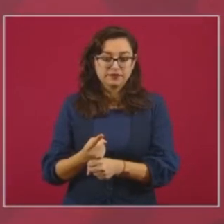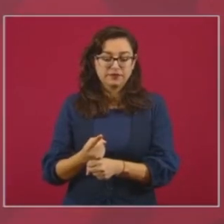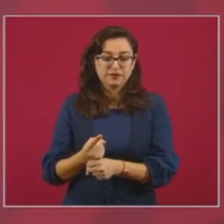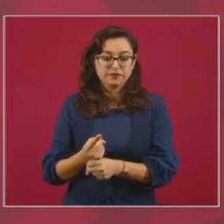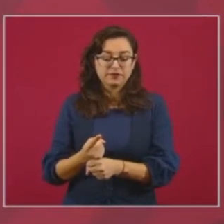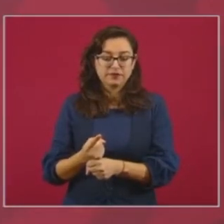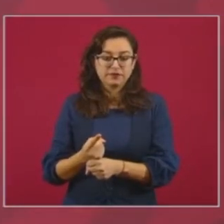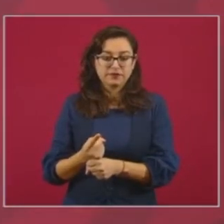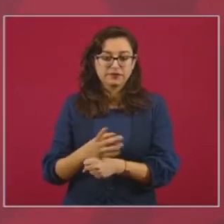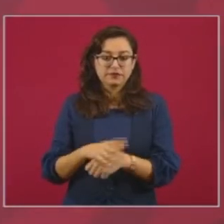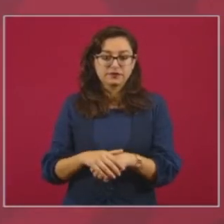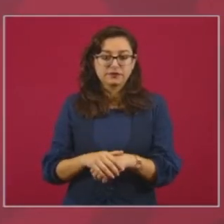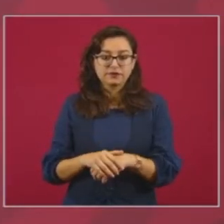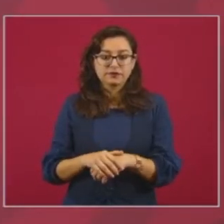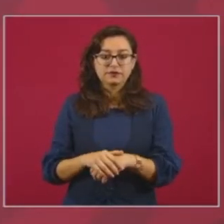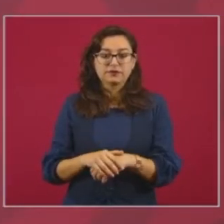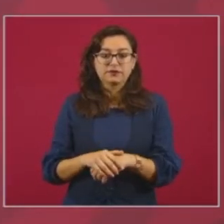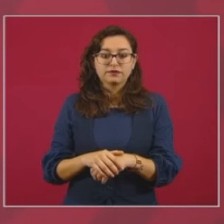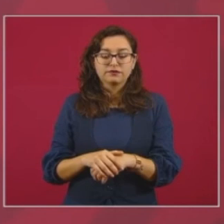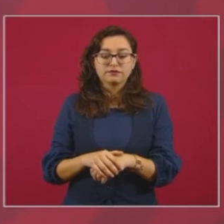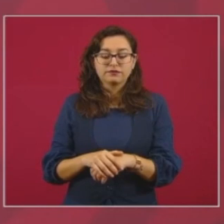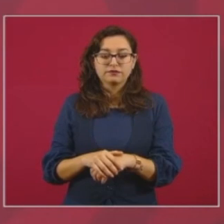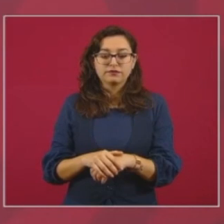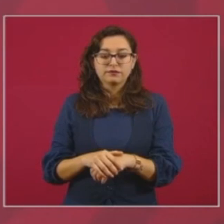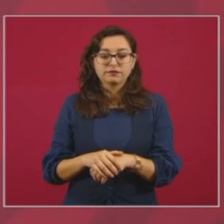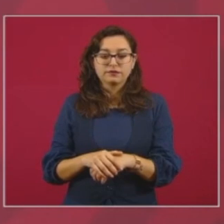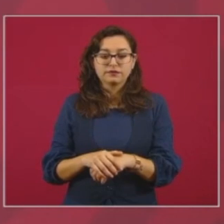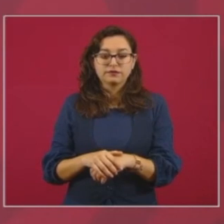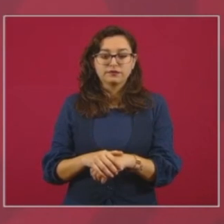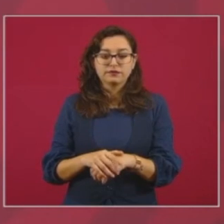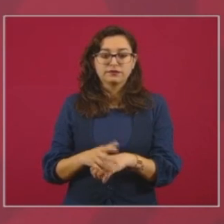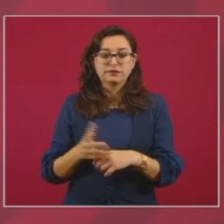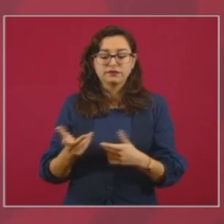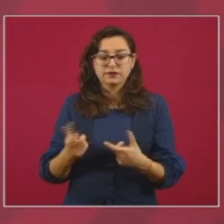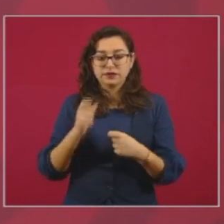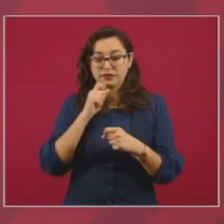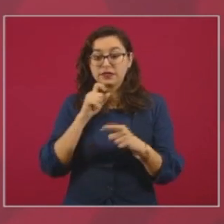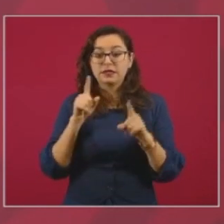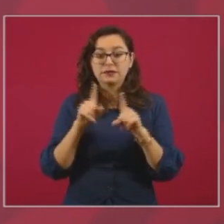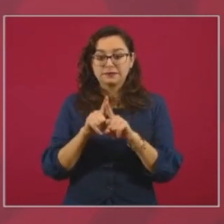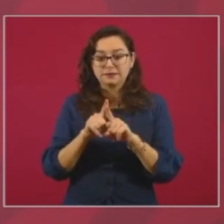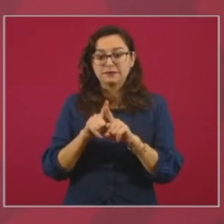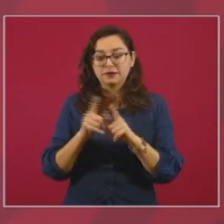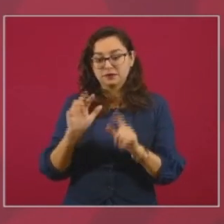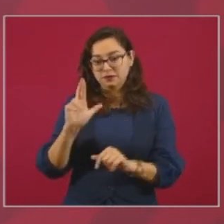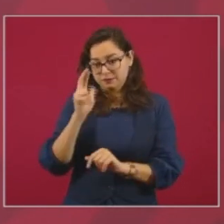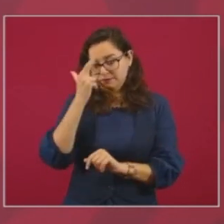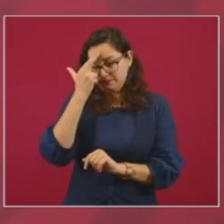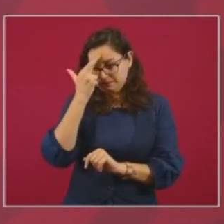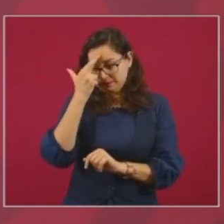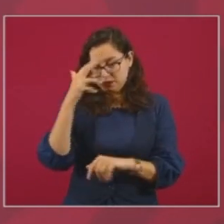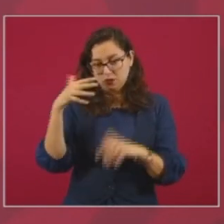y vamos a llevar a cabo un homenaje a las víctimas